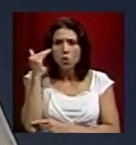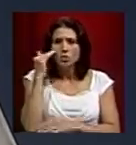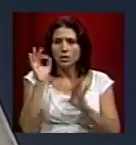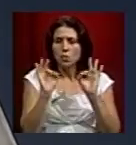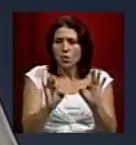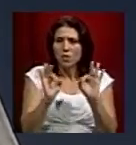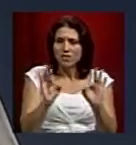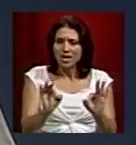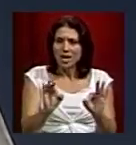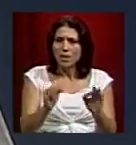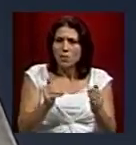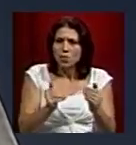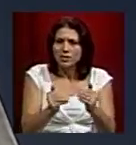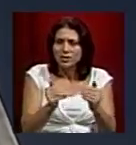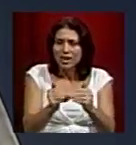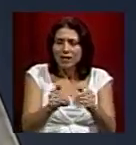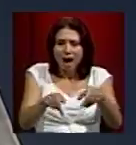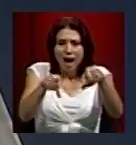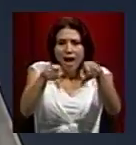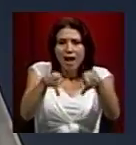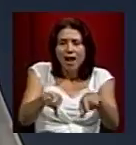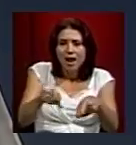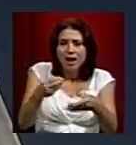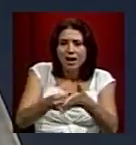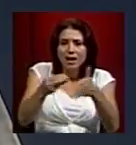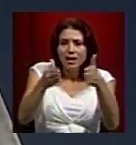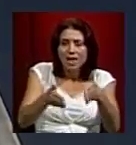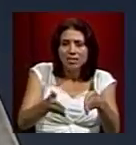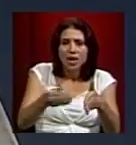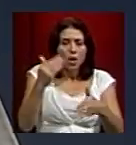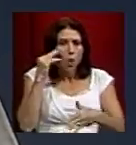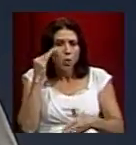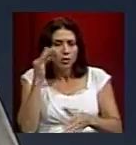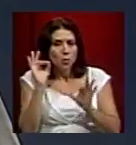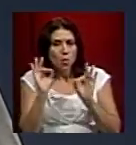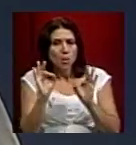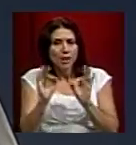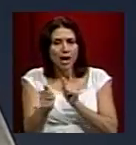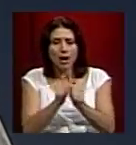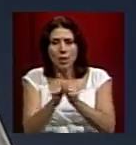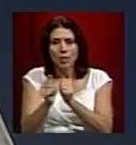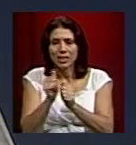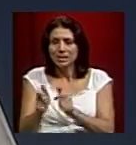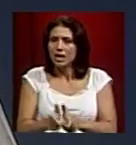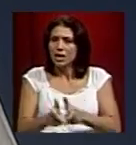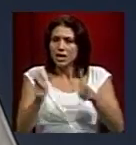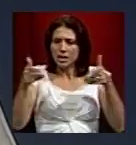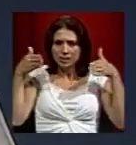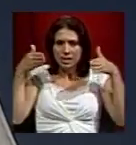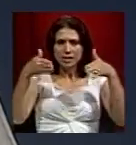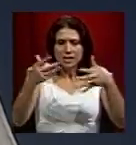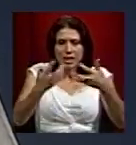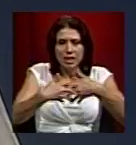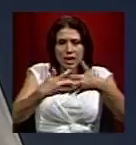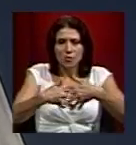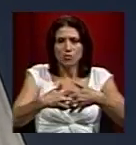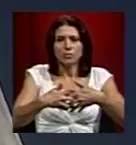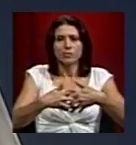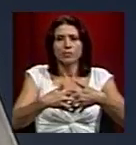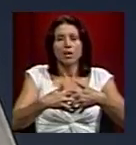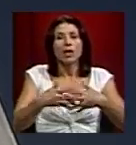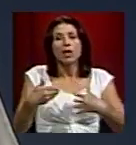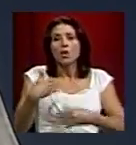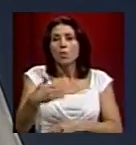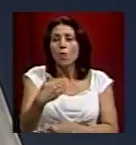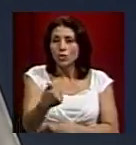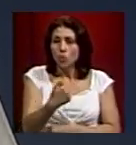y de muy cerca al cliente, a la competencia y las grandes tendencias de la industria o el sector en el que están. Y